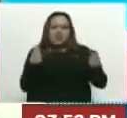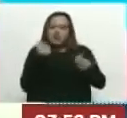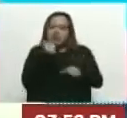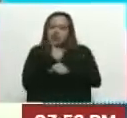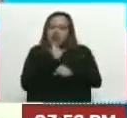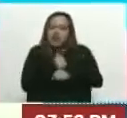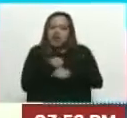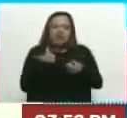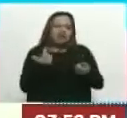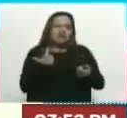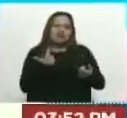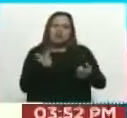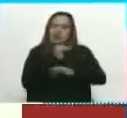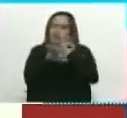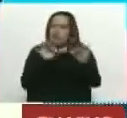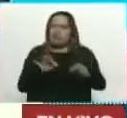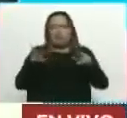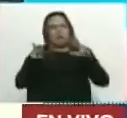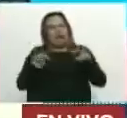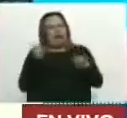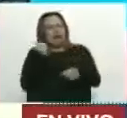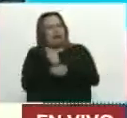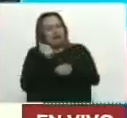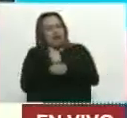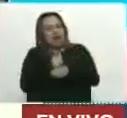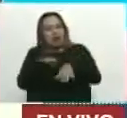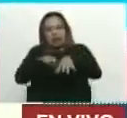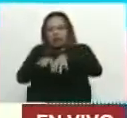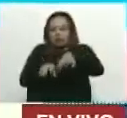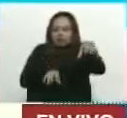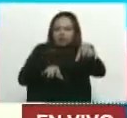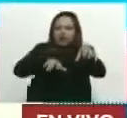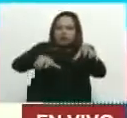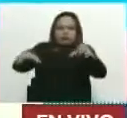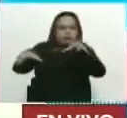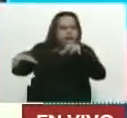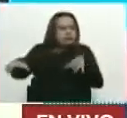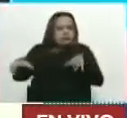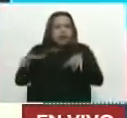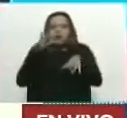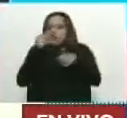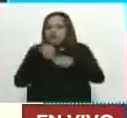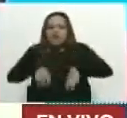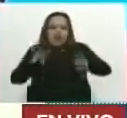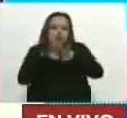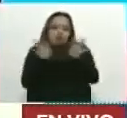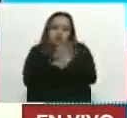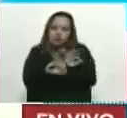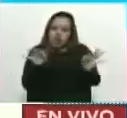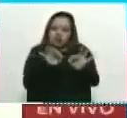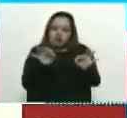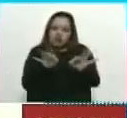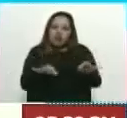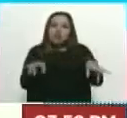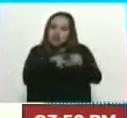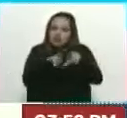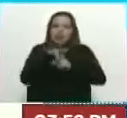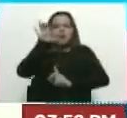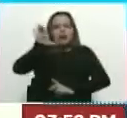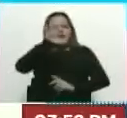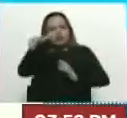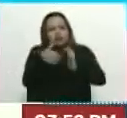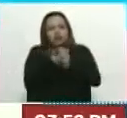funcionamiento completamente anacrónico, fraccionada por completo, desmoralizada también. Así como estaba el país todo,